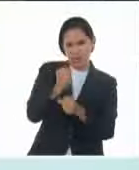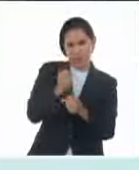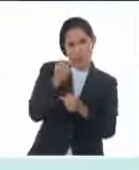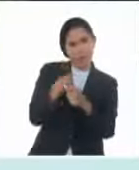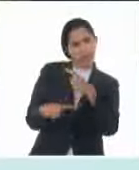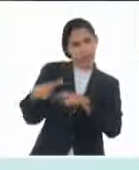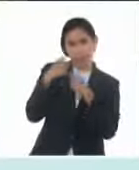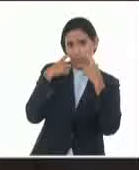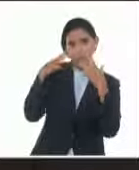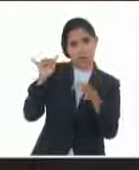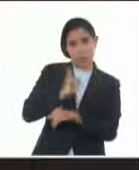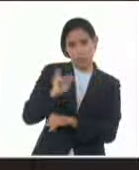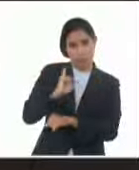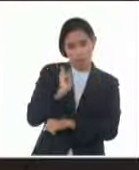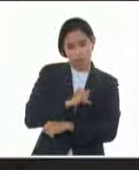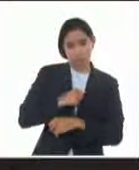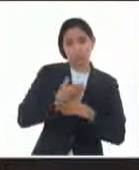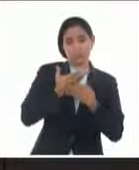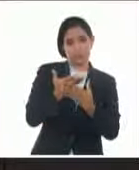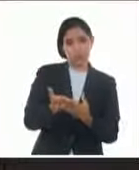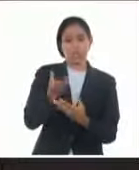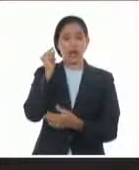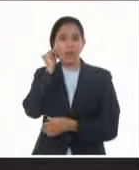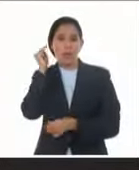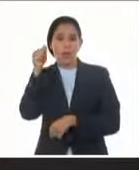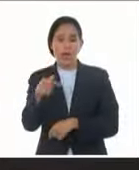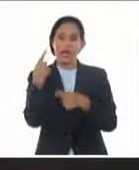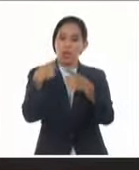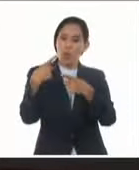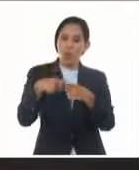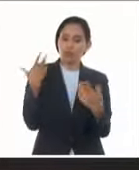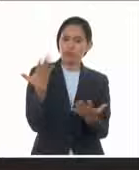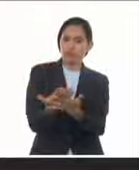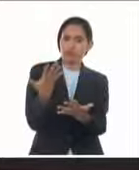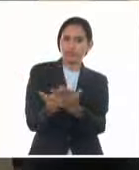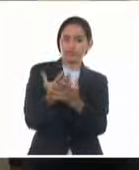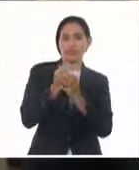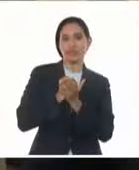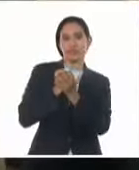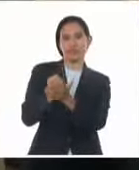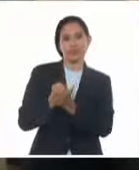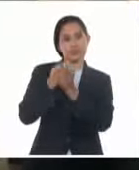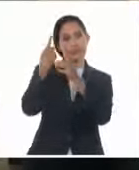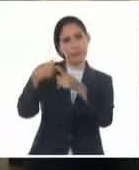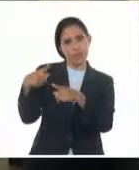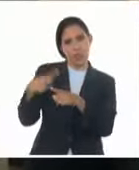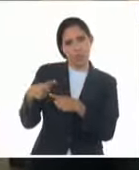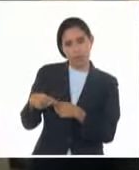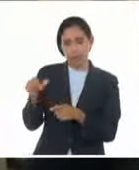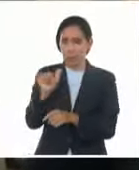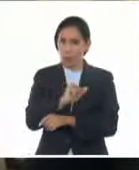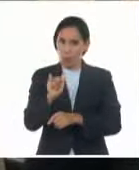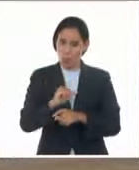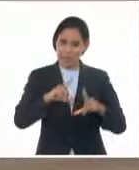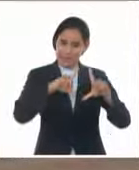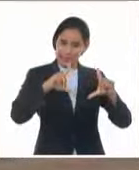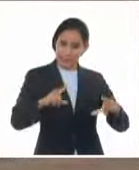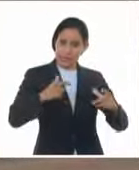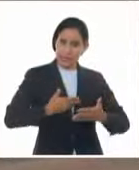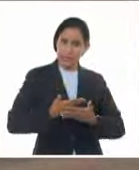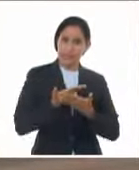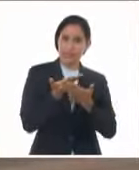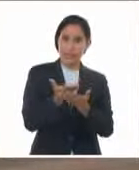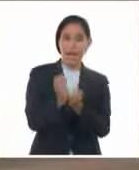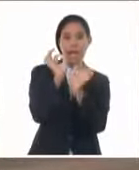También se distinguió el aporte de instituciones, mientras que varios organismos entregaron reconocimientos al Centro